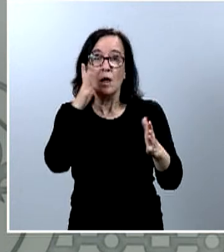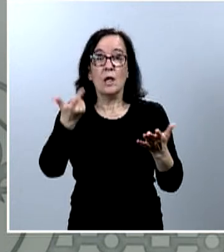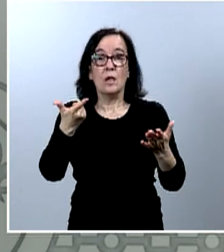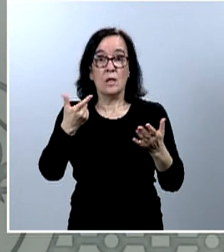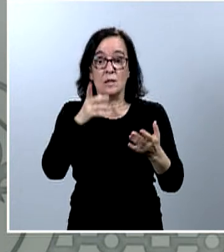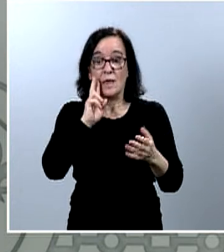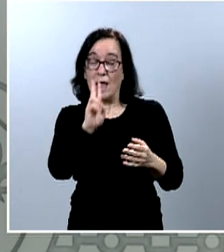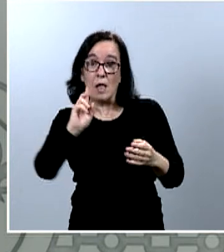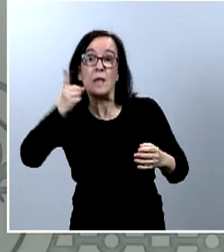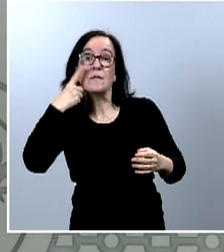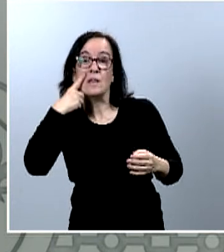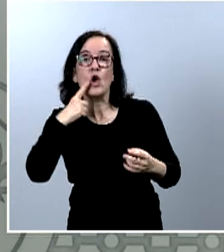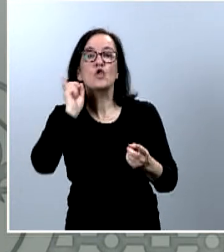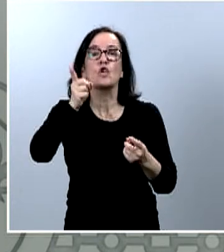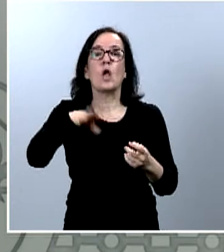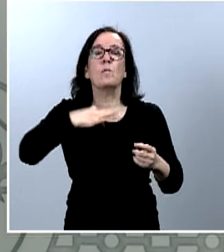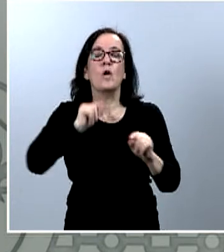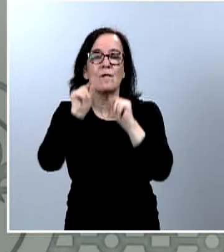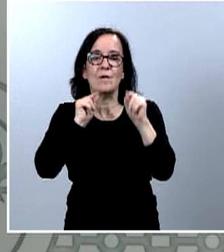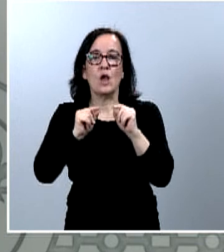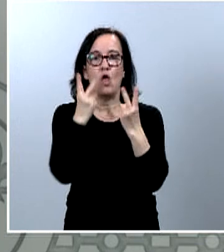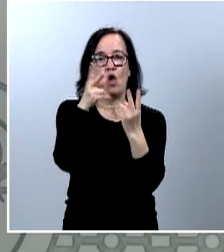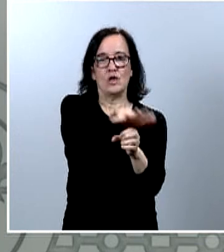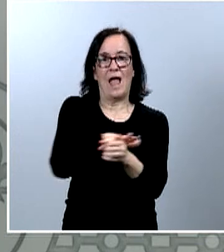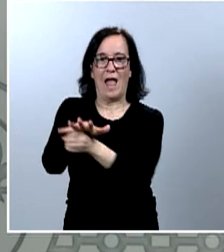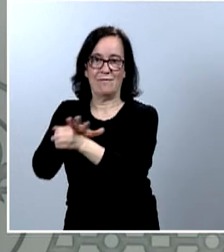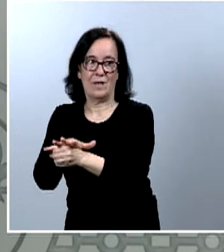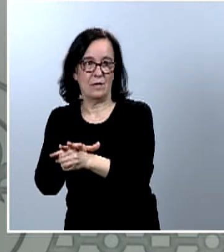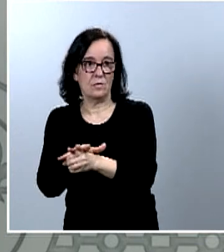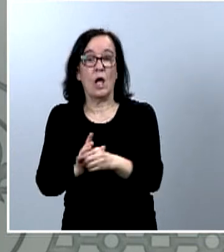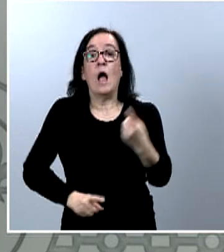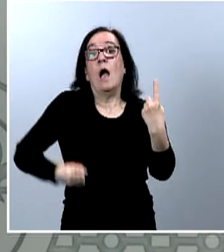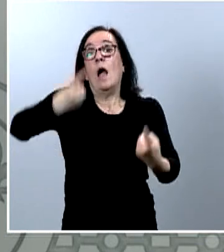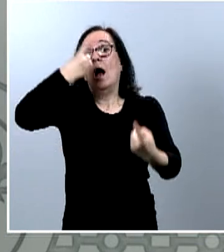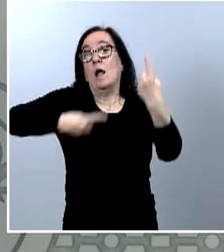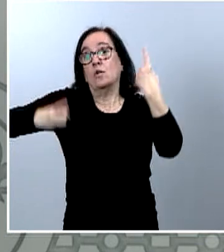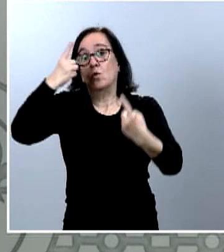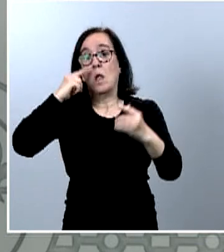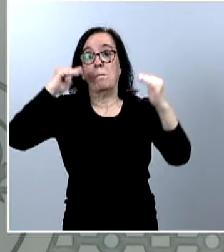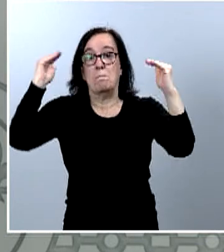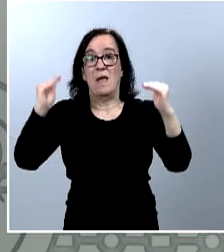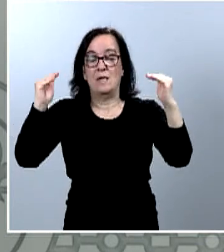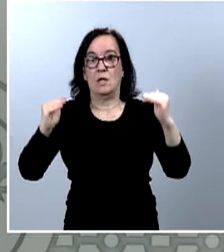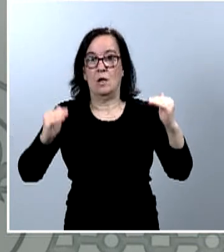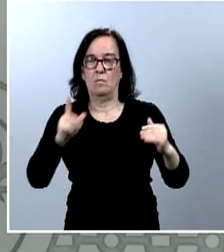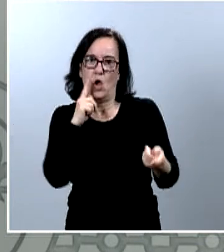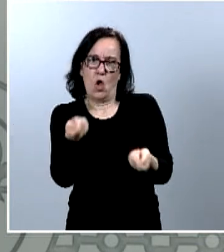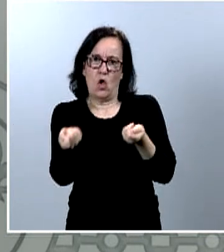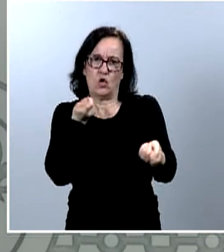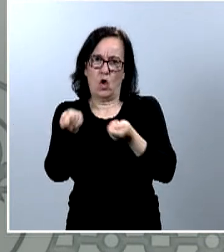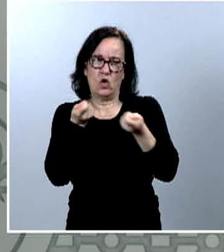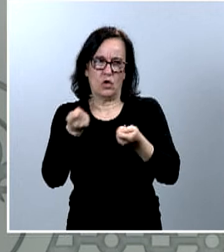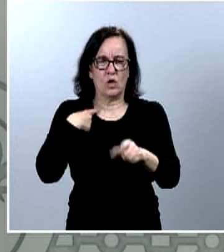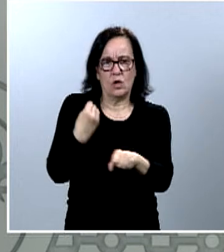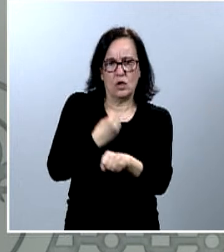detectando ahora ya solamente pueden infectarse en 2 ambientes. Alguno cada vez menos porque está muy controlado y se está trabajando con un